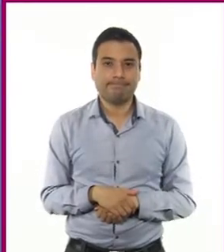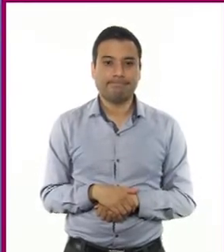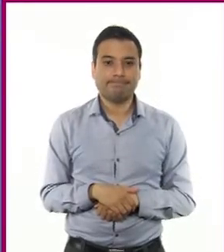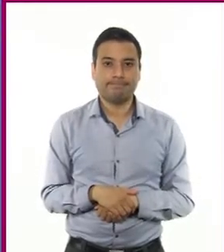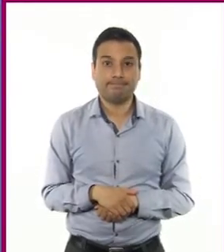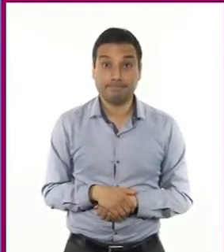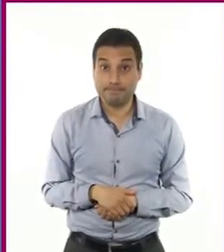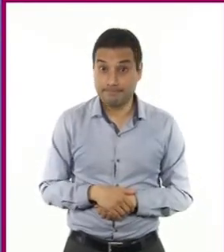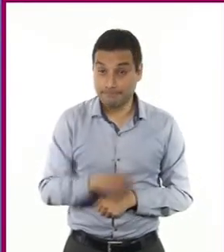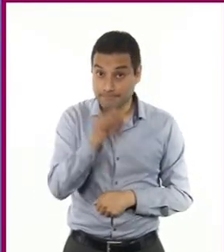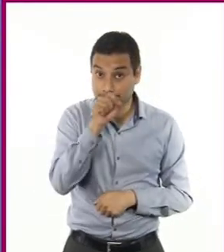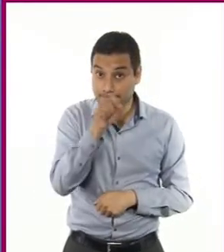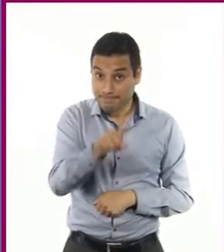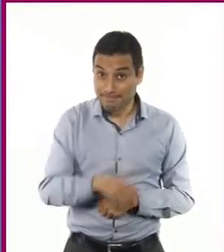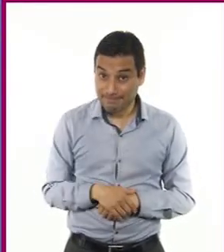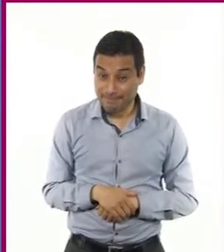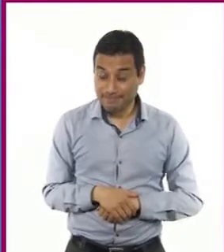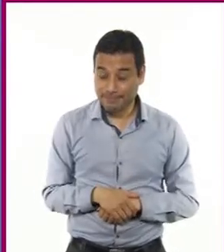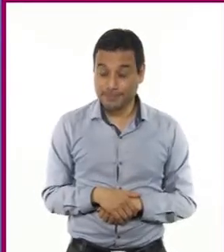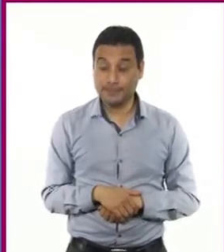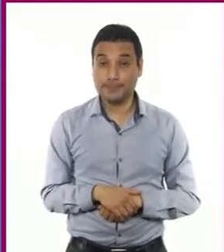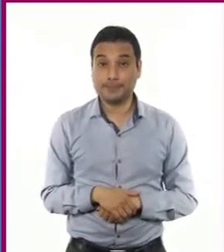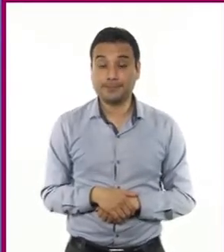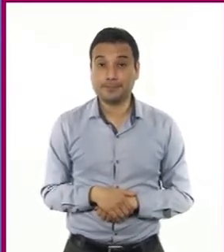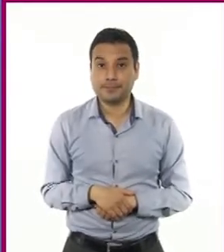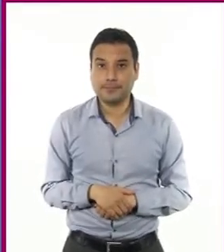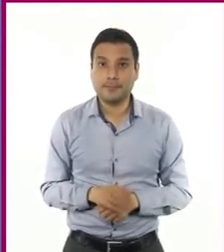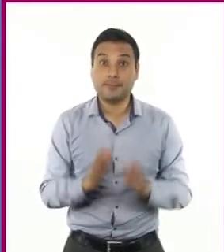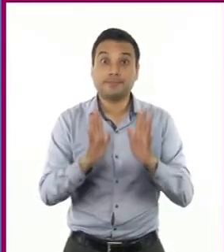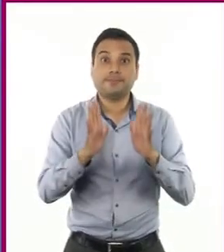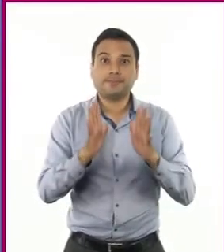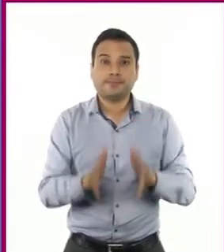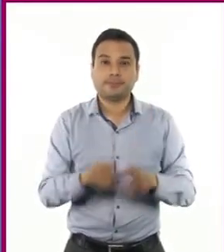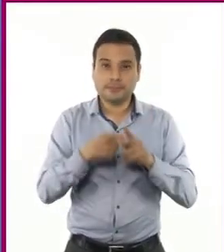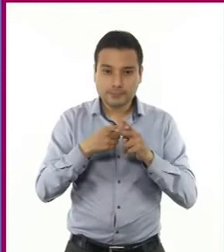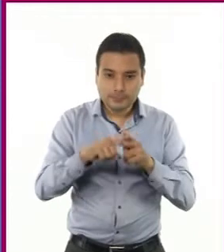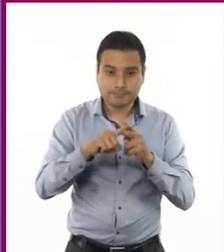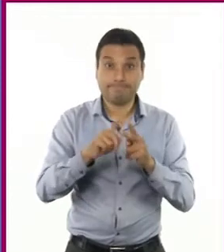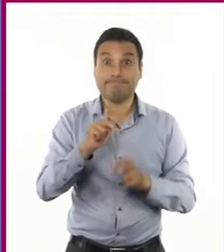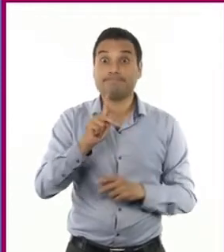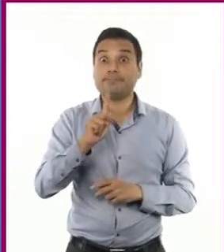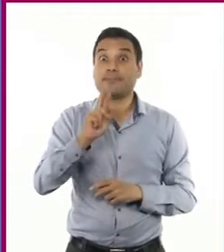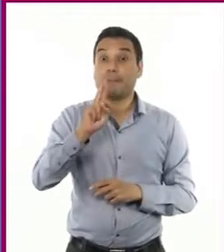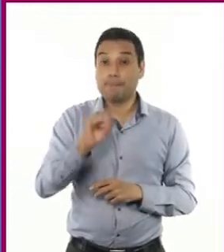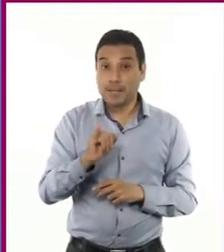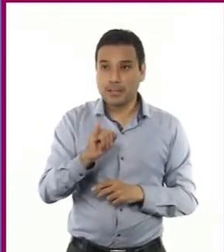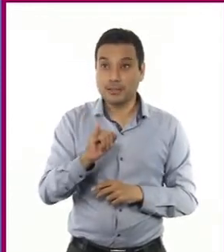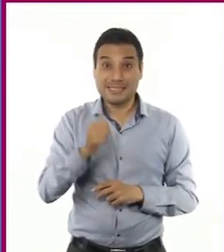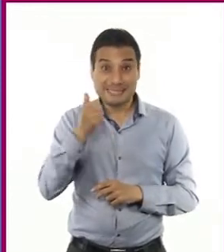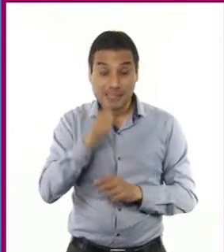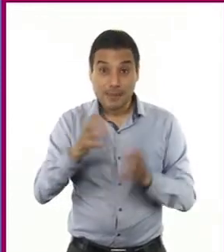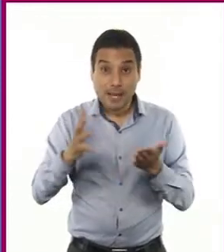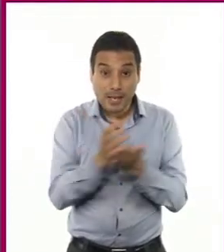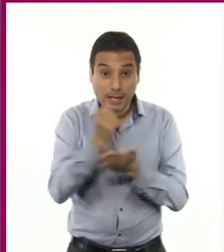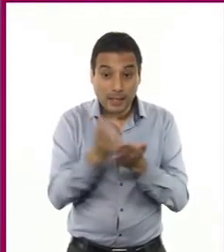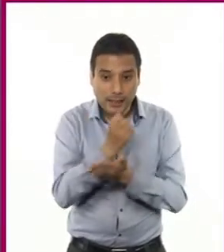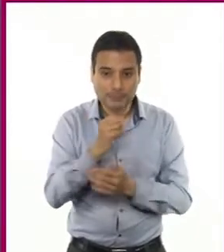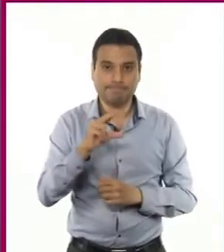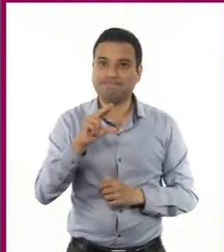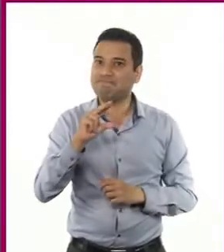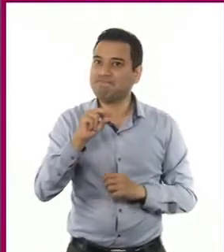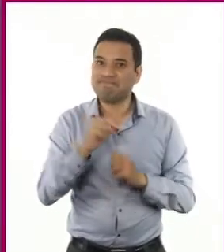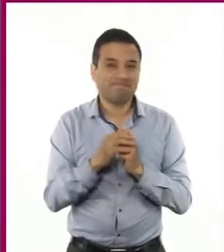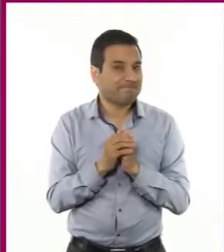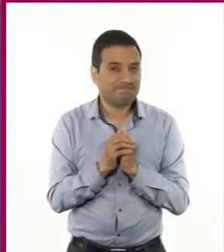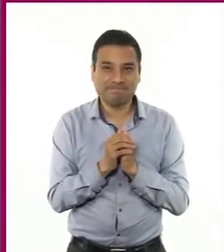Es, además, en este contexto, en donde inicia una época en donde el PRI dejará de tener la garantía del triunfo electoral. Y es